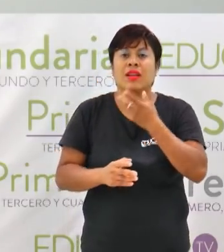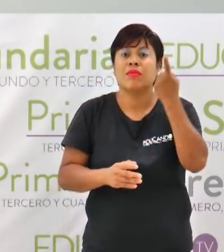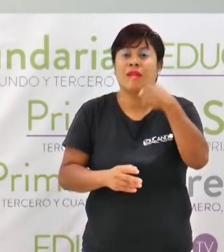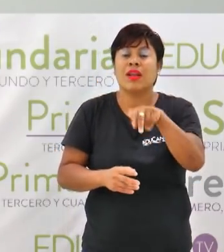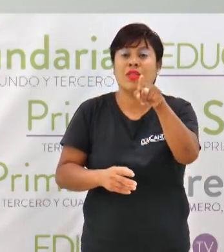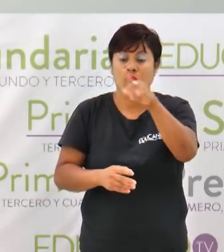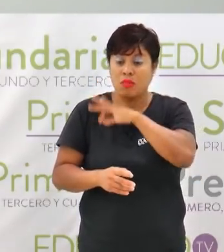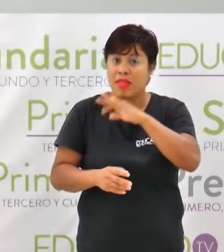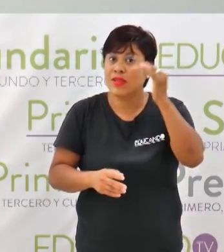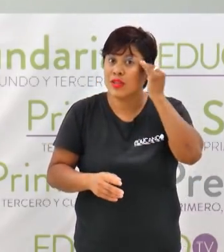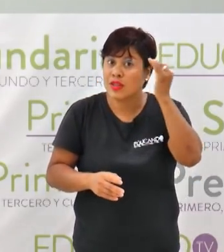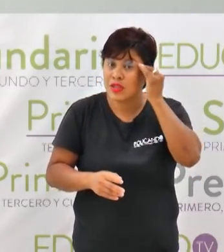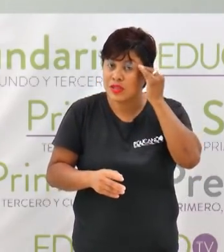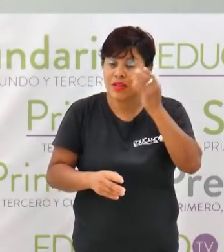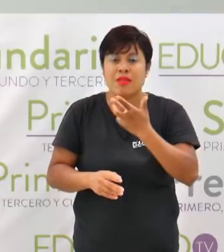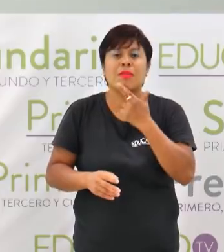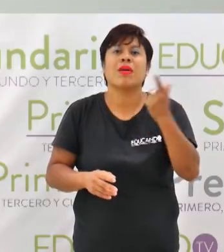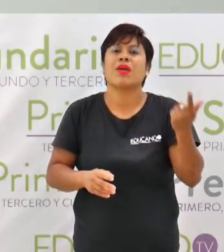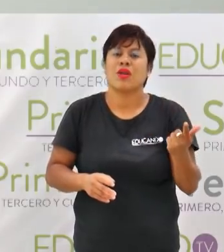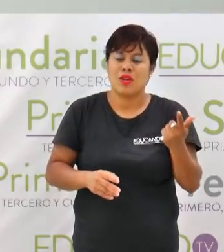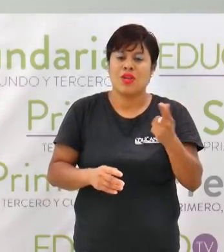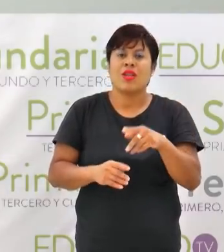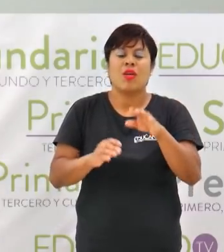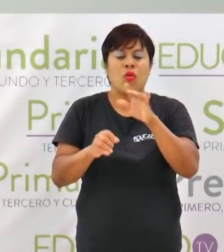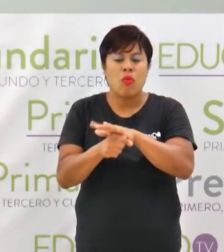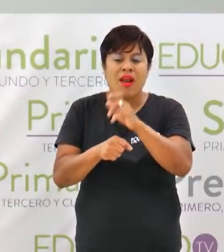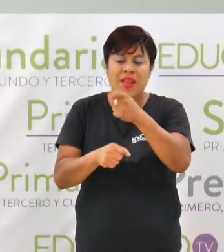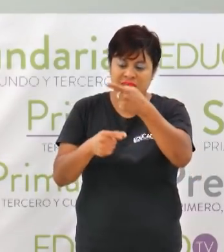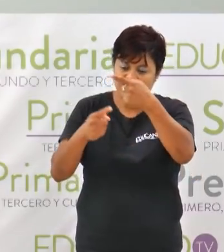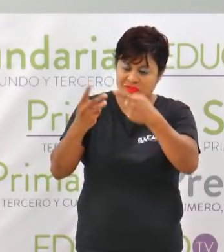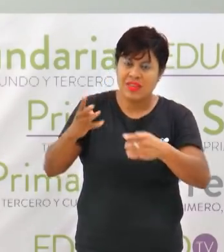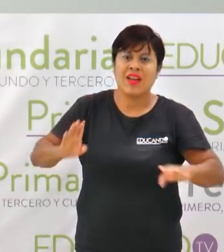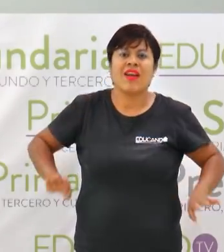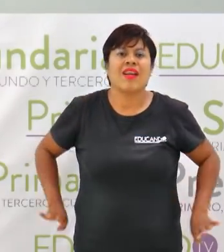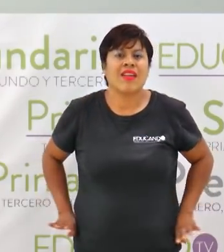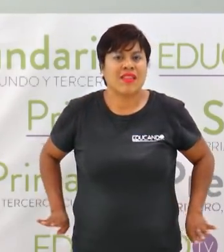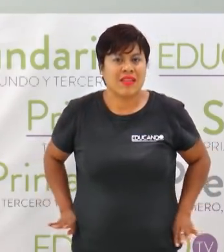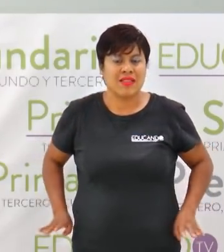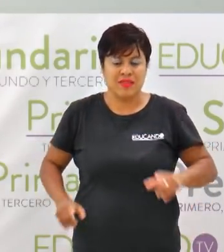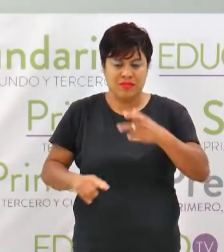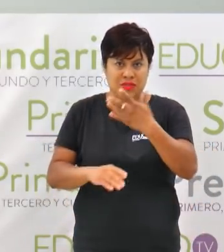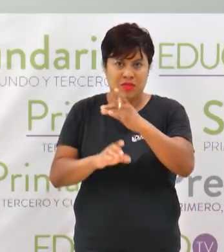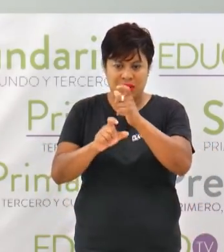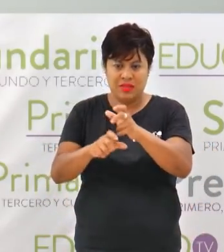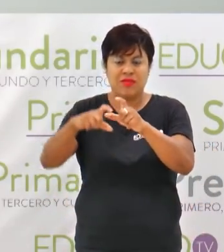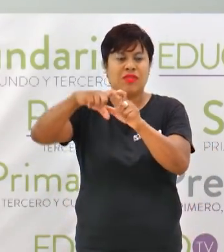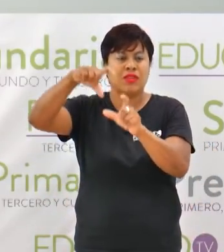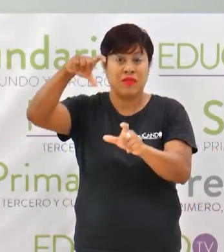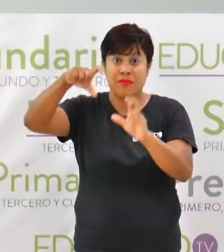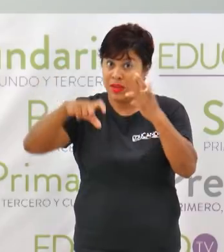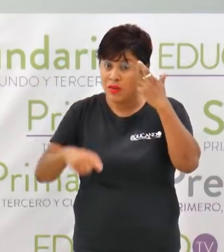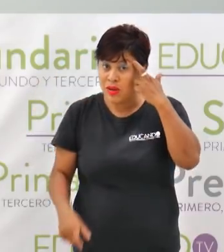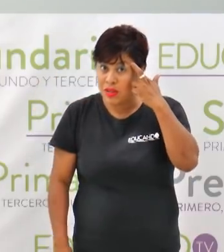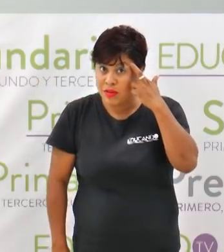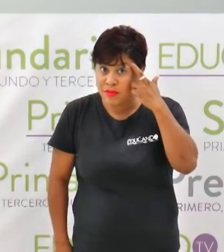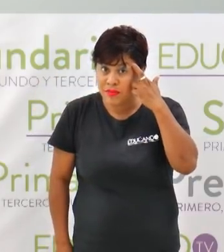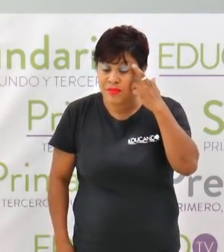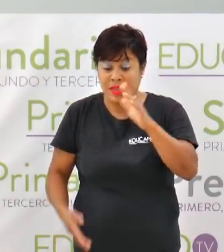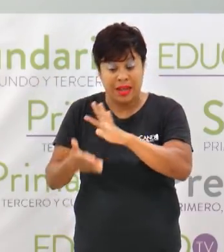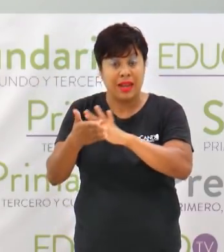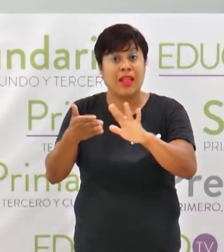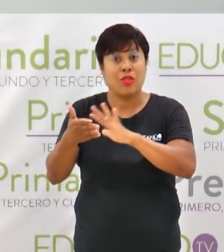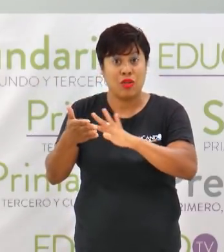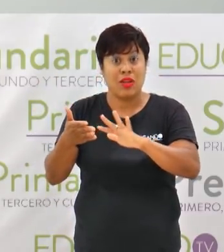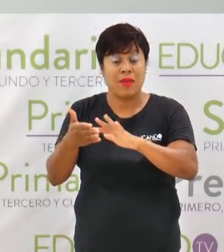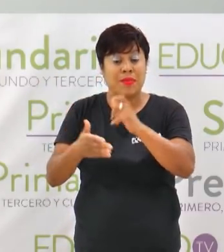que conozcamos aún mejor las características de los folletos. Te recuerdo, la